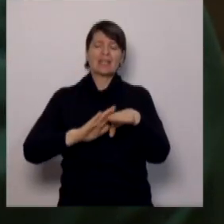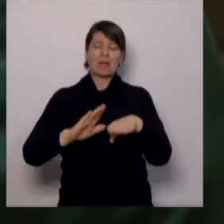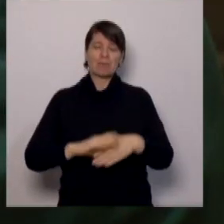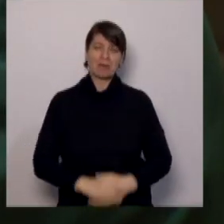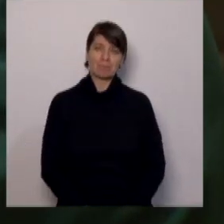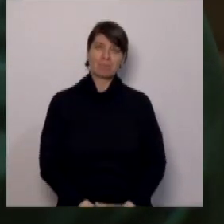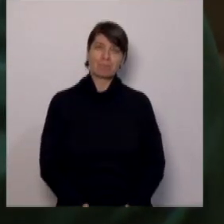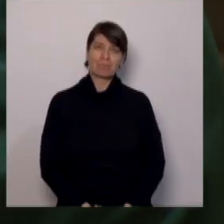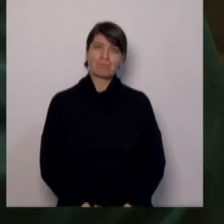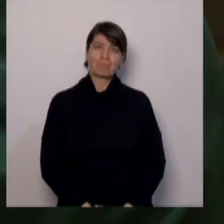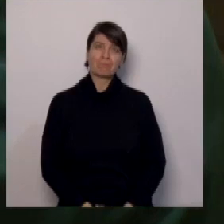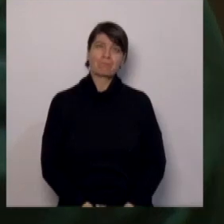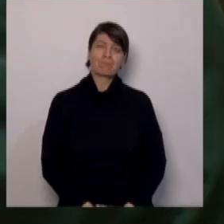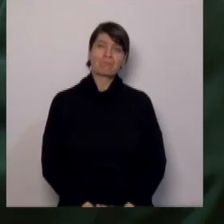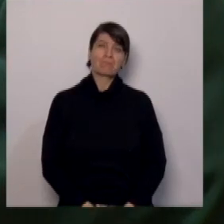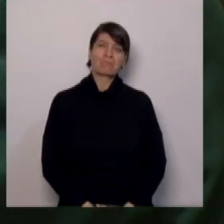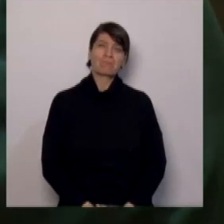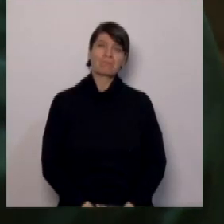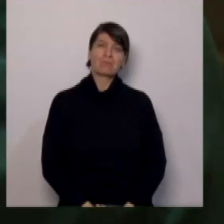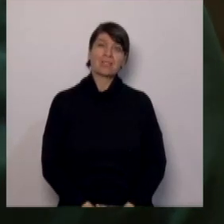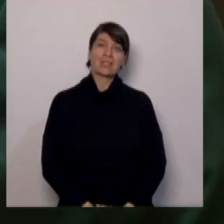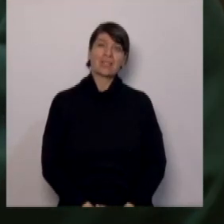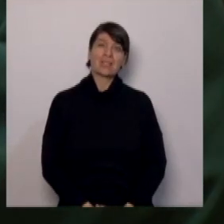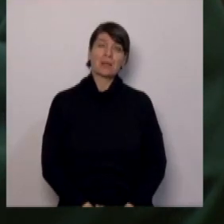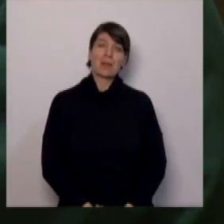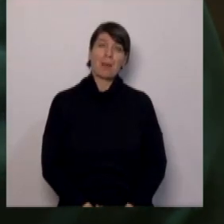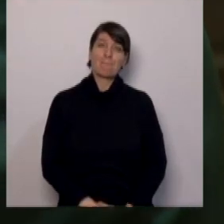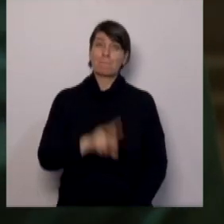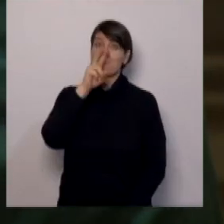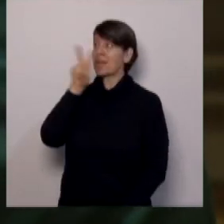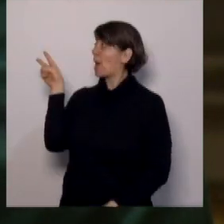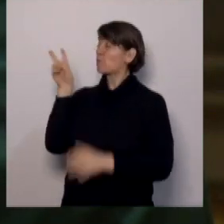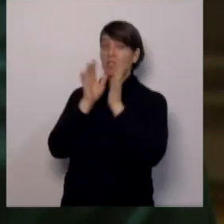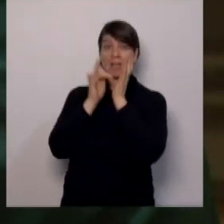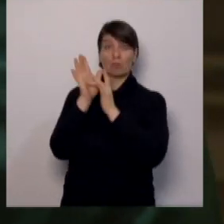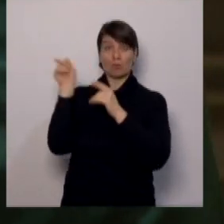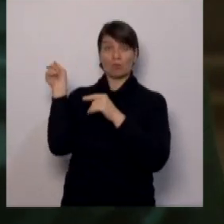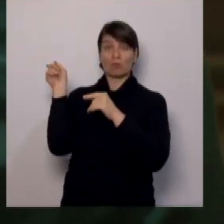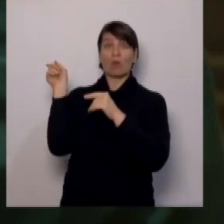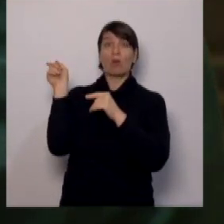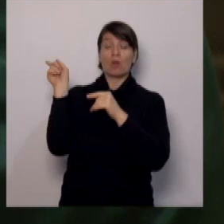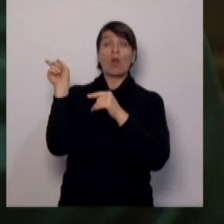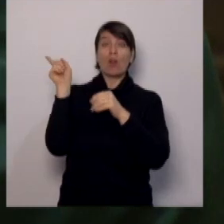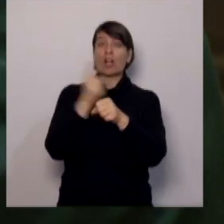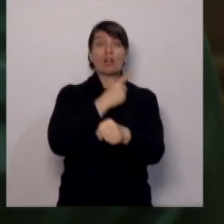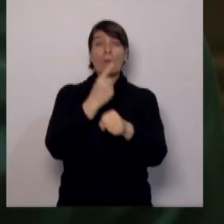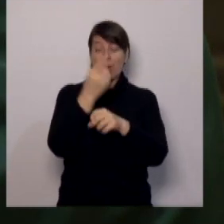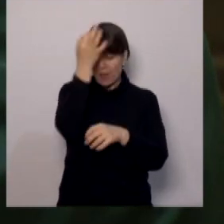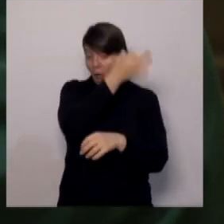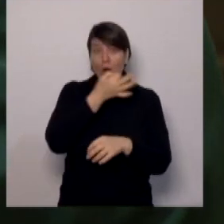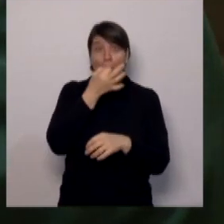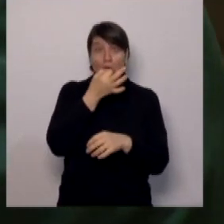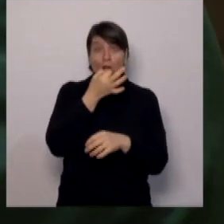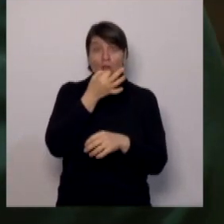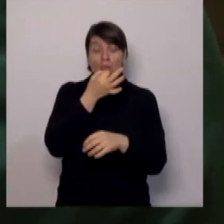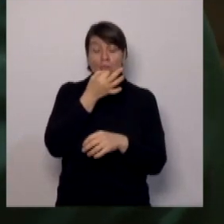tuya bastará para sanarme. Miramos todos a Jesús, y aquellos que no pueden recibirlo ahora